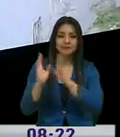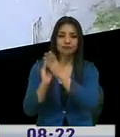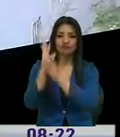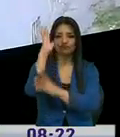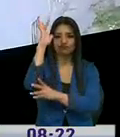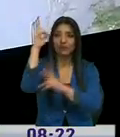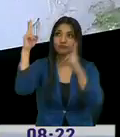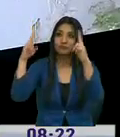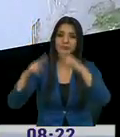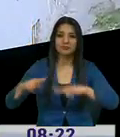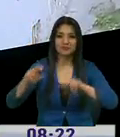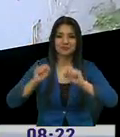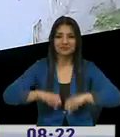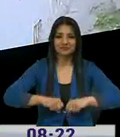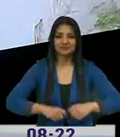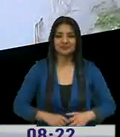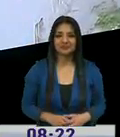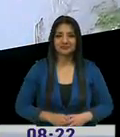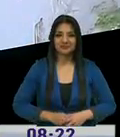sector. Buenos días.